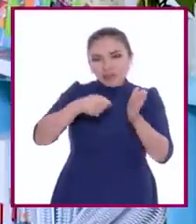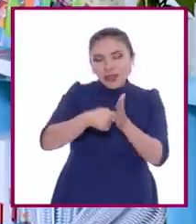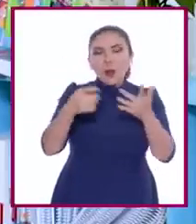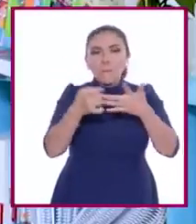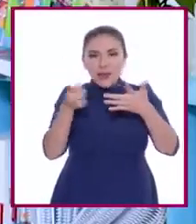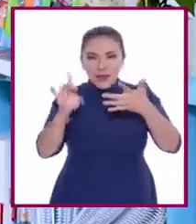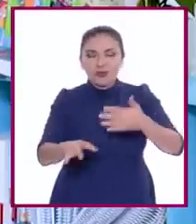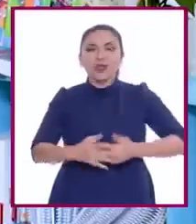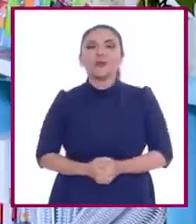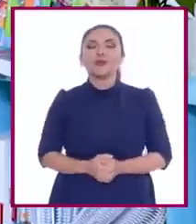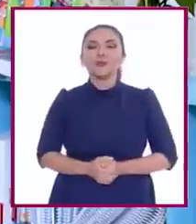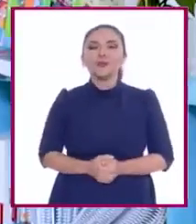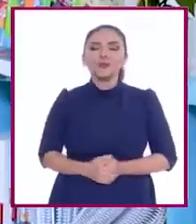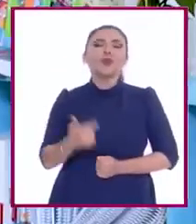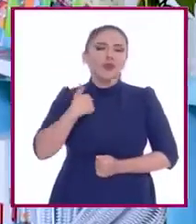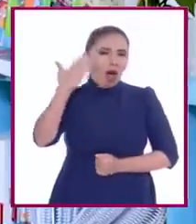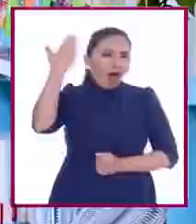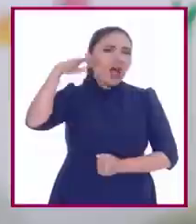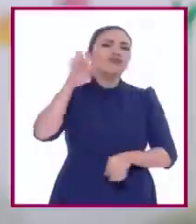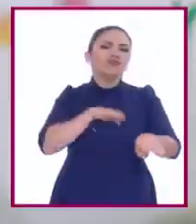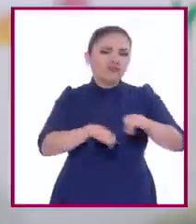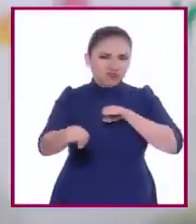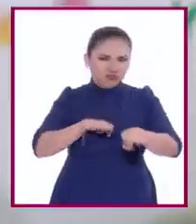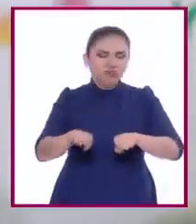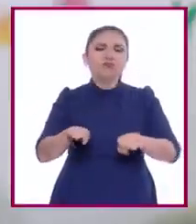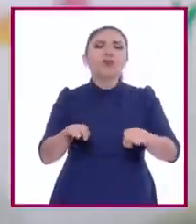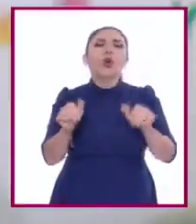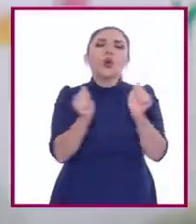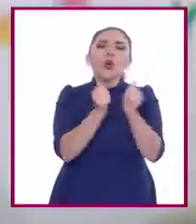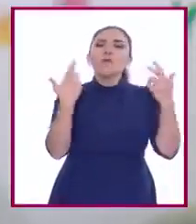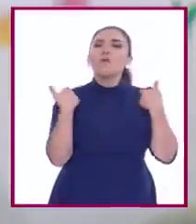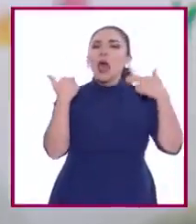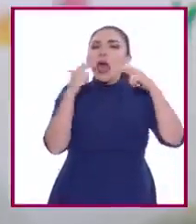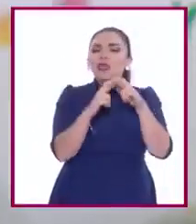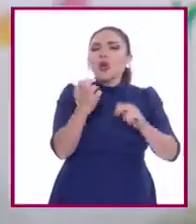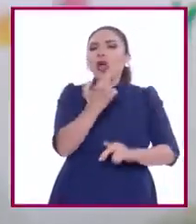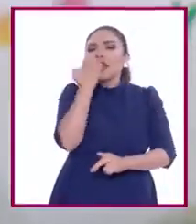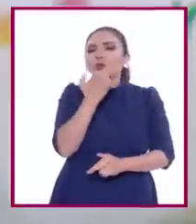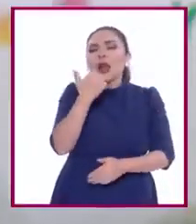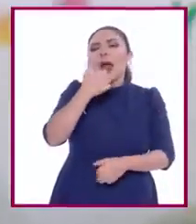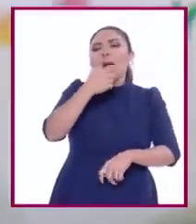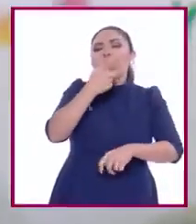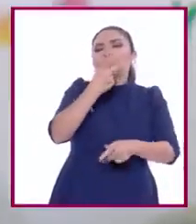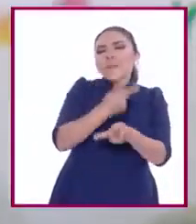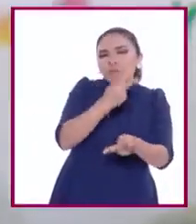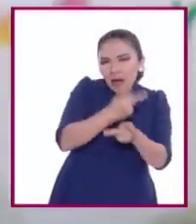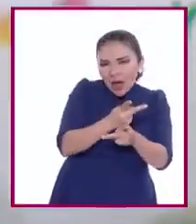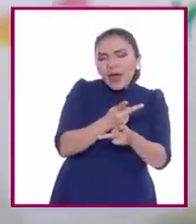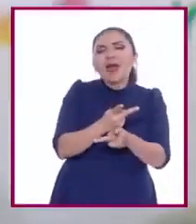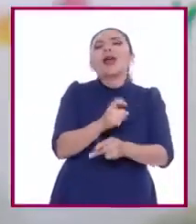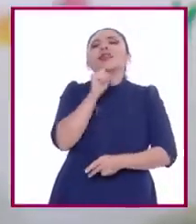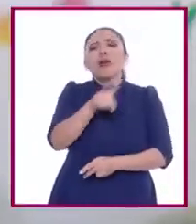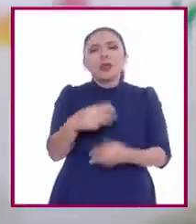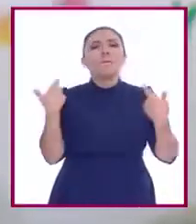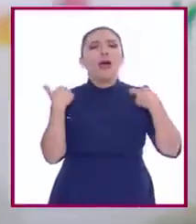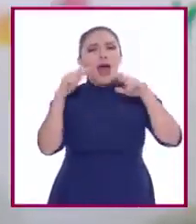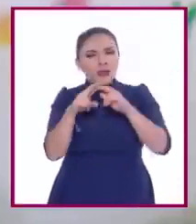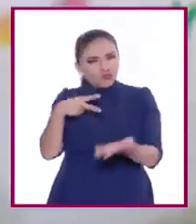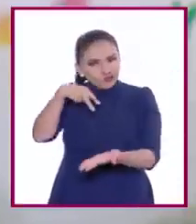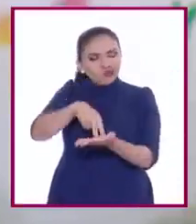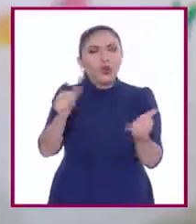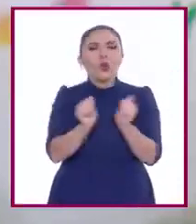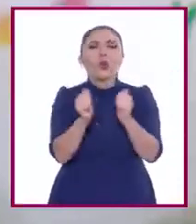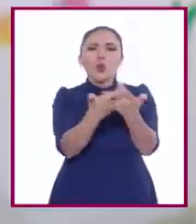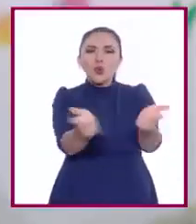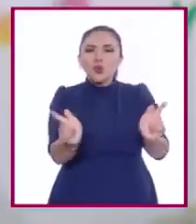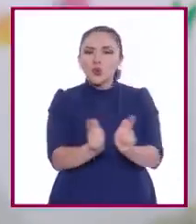técnico pedagógico. He trabajado por muchos años con maestros de primaria y he sido maestro frente a